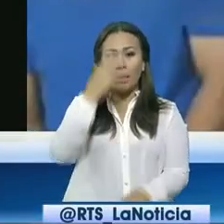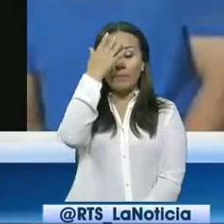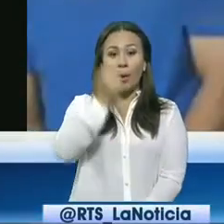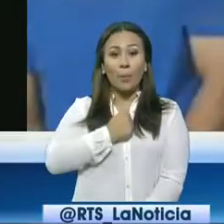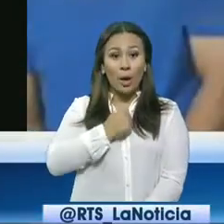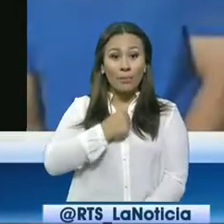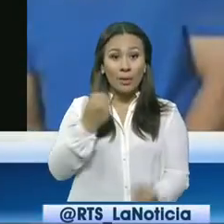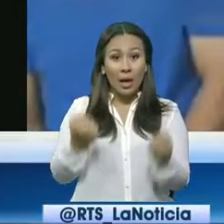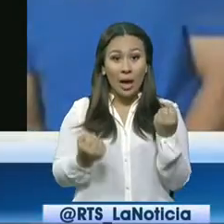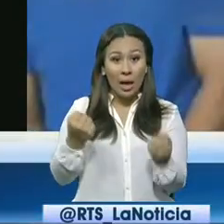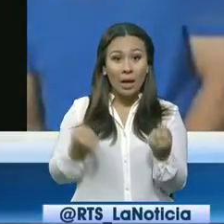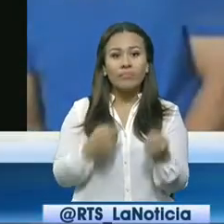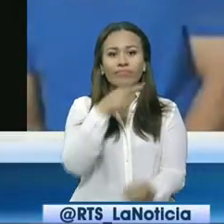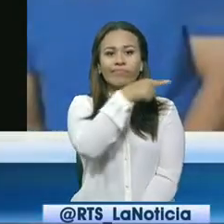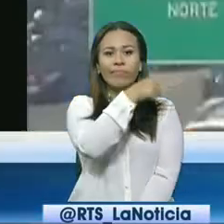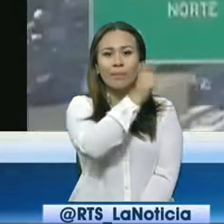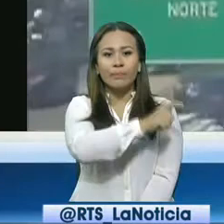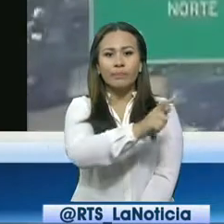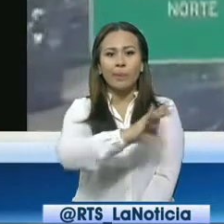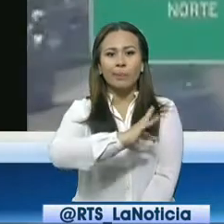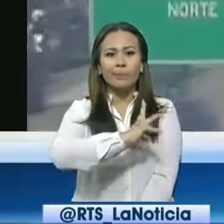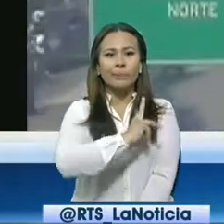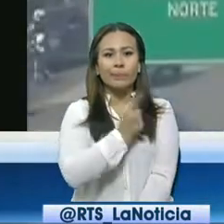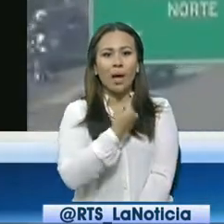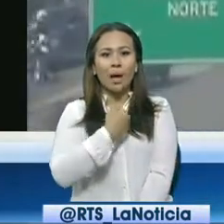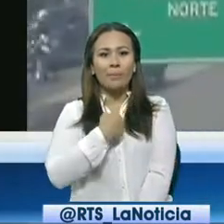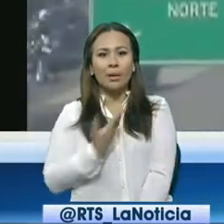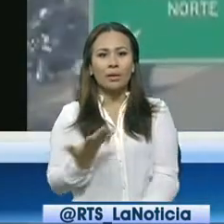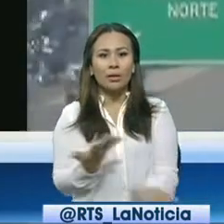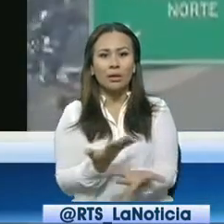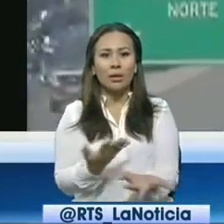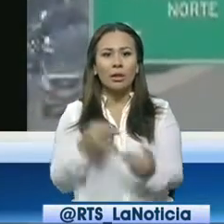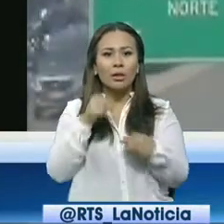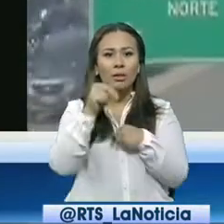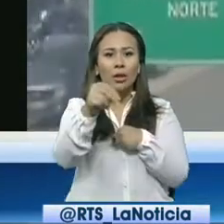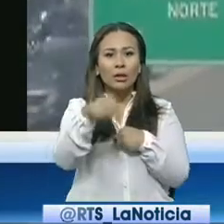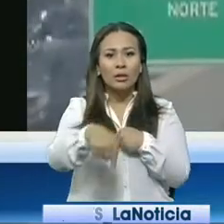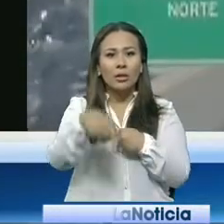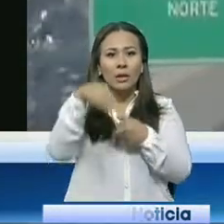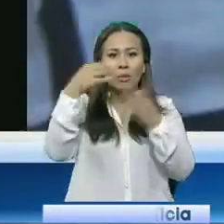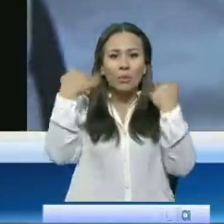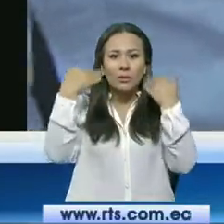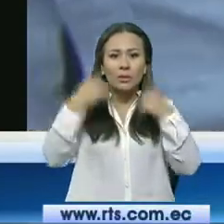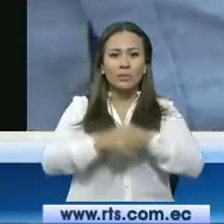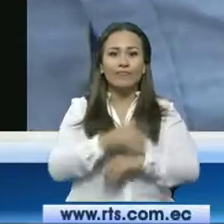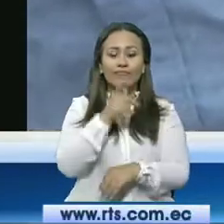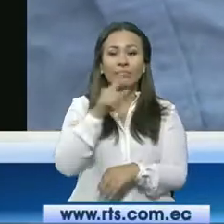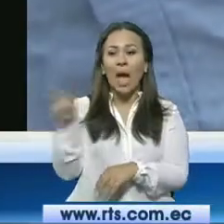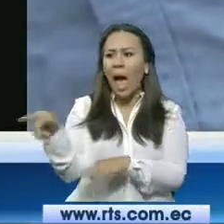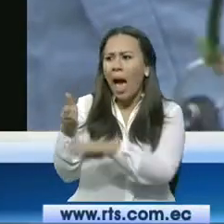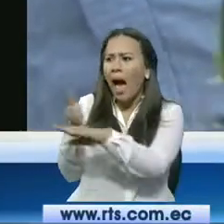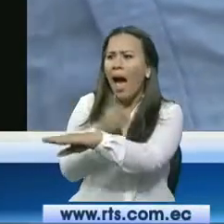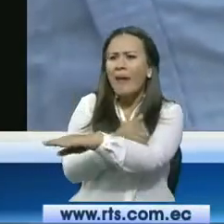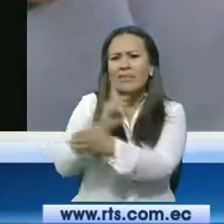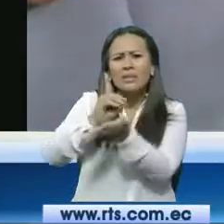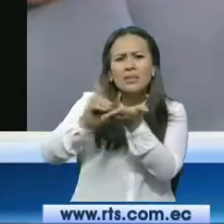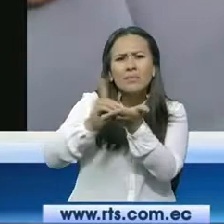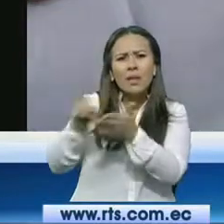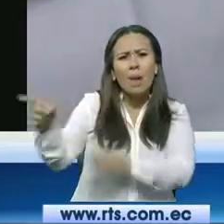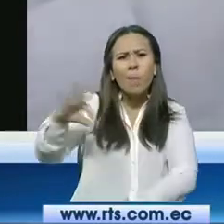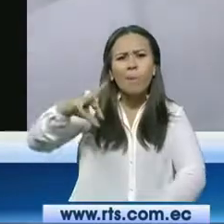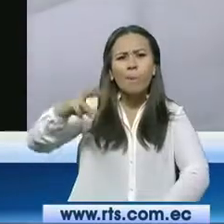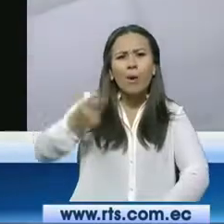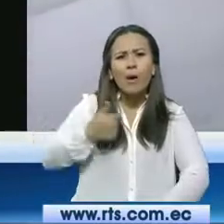los esposó después de una persecución por el norte y centro de Guayaquil fueron los que les robaron hace pocas semanas en la